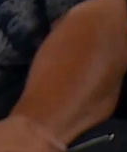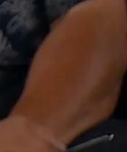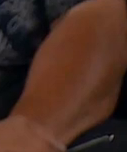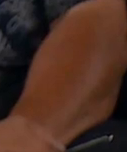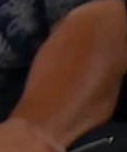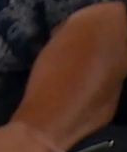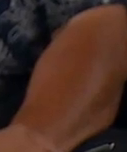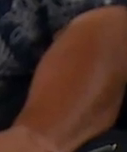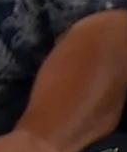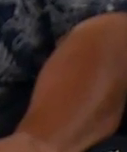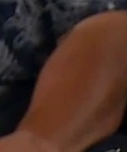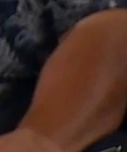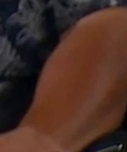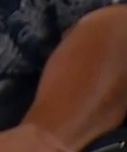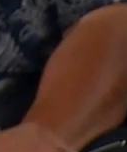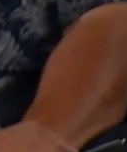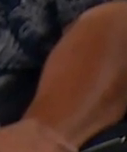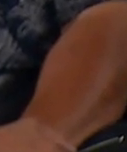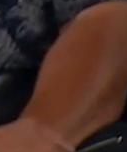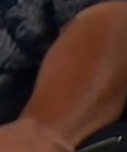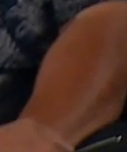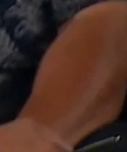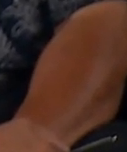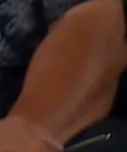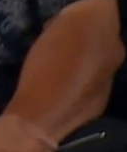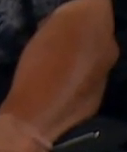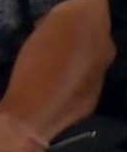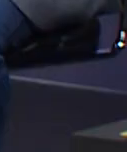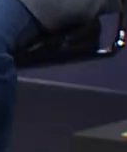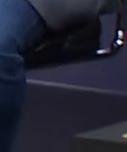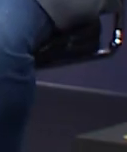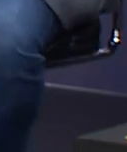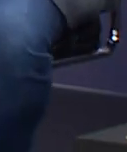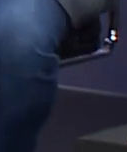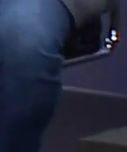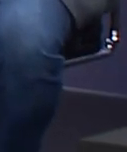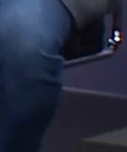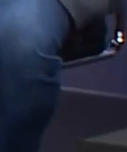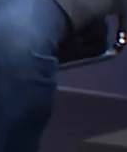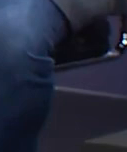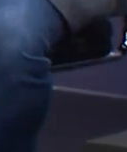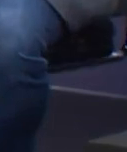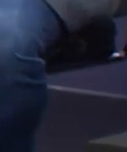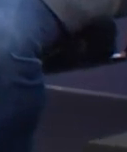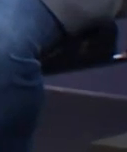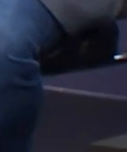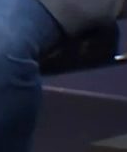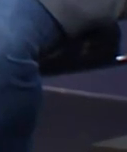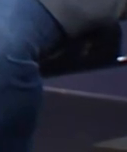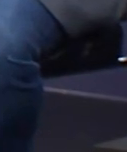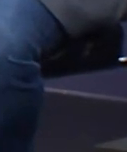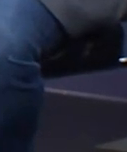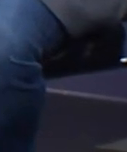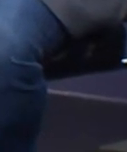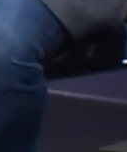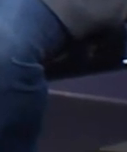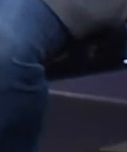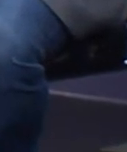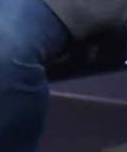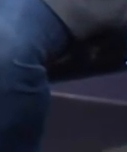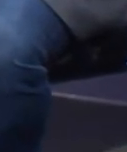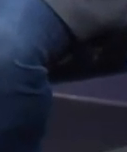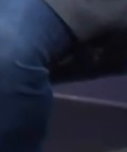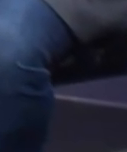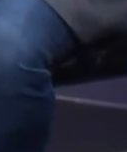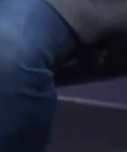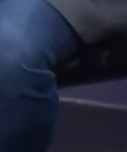y asimismo fue lo que me llevó a participar de la política electoral a ser un congresista destacado que puso esa curul en el congreso al servicio